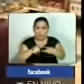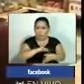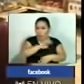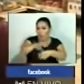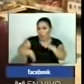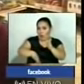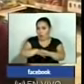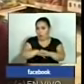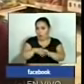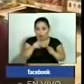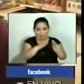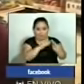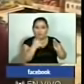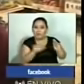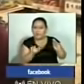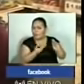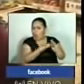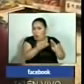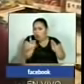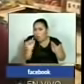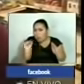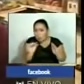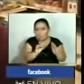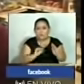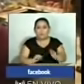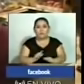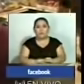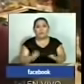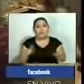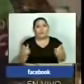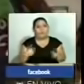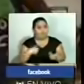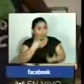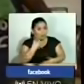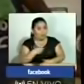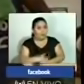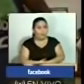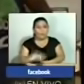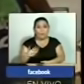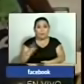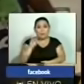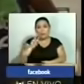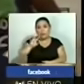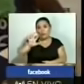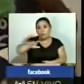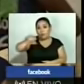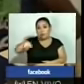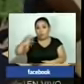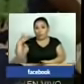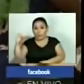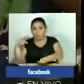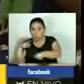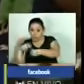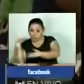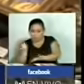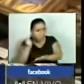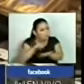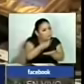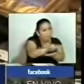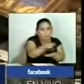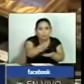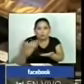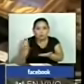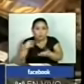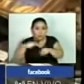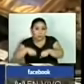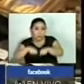higiénico, todo lo que necesita casi en el hogar, o sea, de todo un poquito. Y más que me falta. $25,000 es el monto que la empresa de supermercado